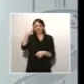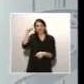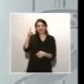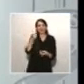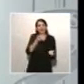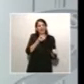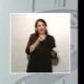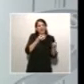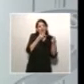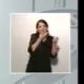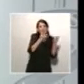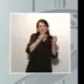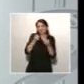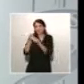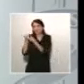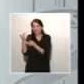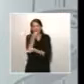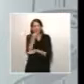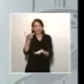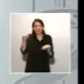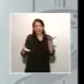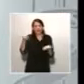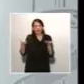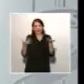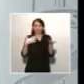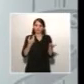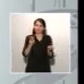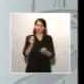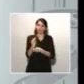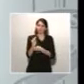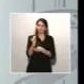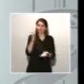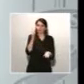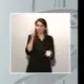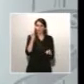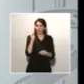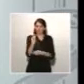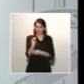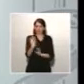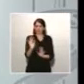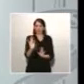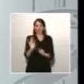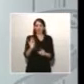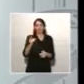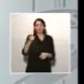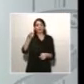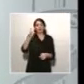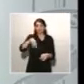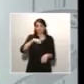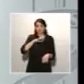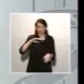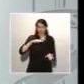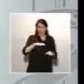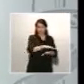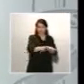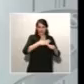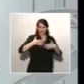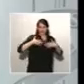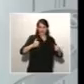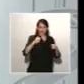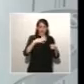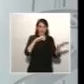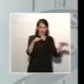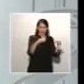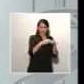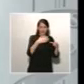sobre el pico, estamos trabajando en el Ministerio de Sanidad con un equipo de epidemiólogos, de modelizadores, que nos están ayudando a dar